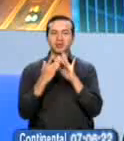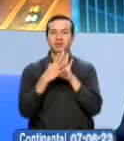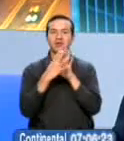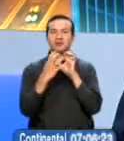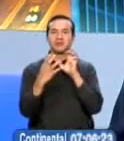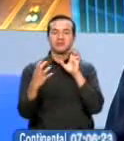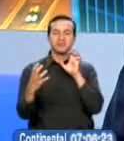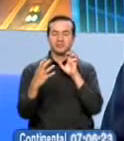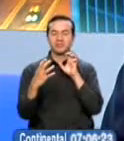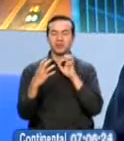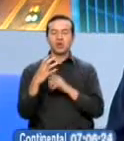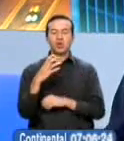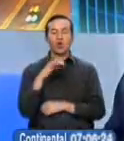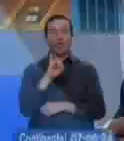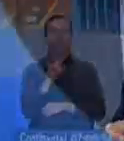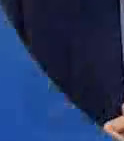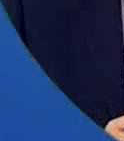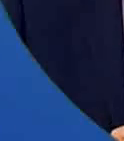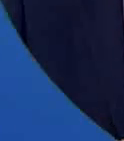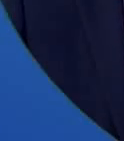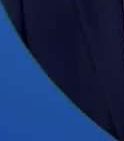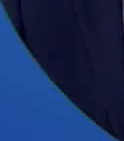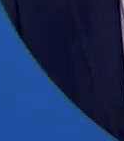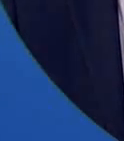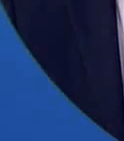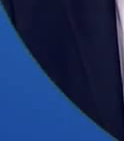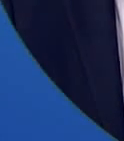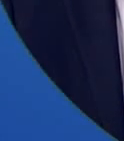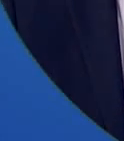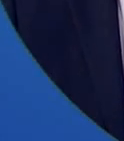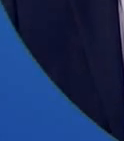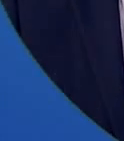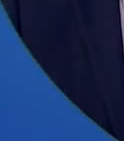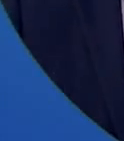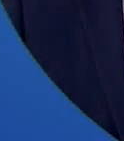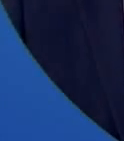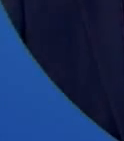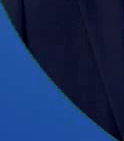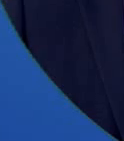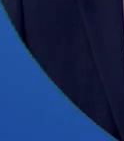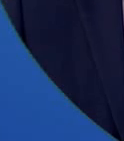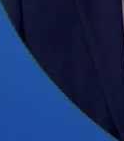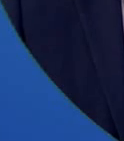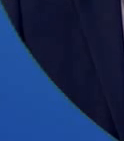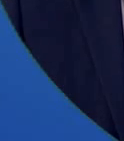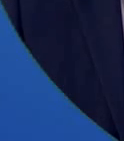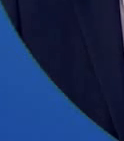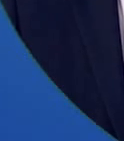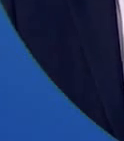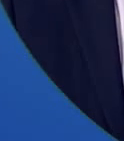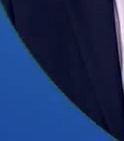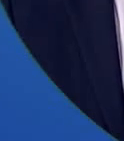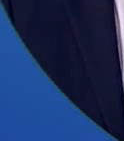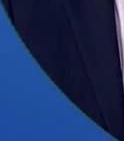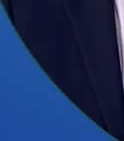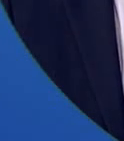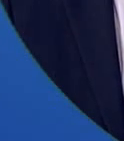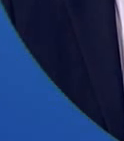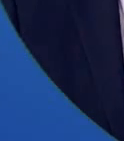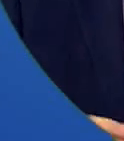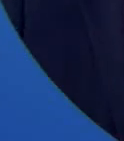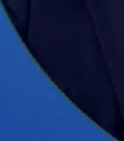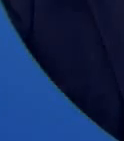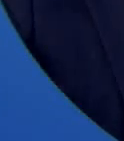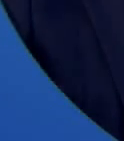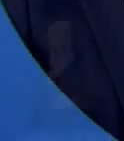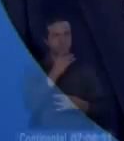Juan Fernando Londoño, ex asesor del equipo negociador de paz por parte del gobierno de Colombia. Juan Fernando, como